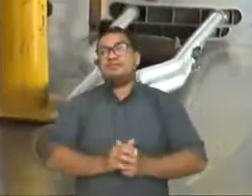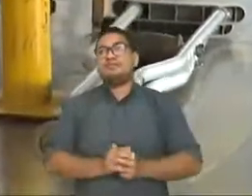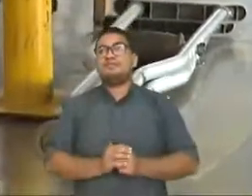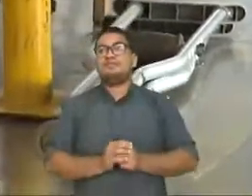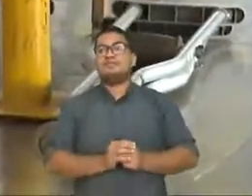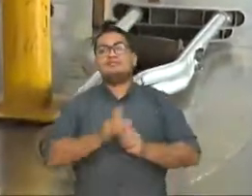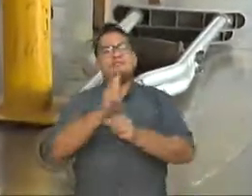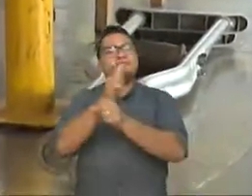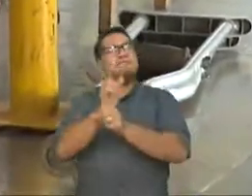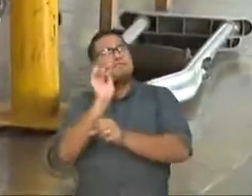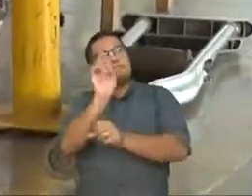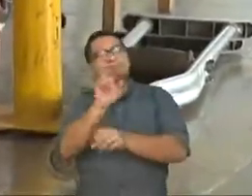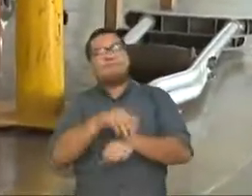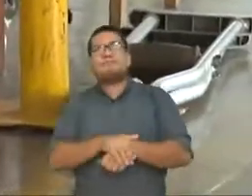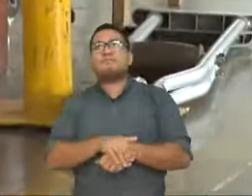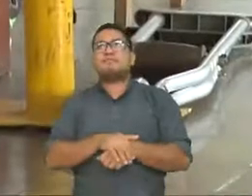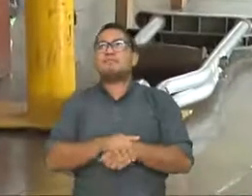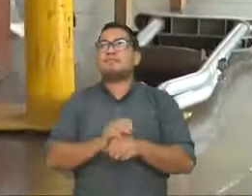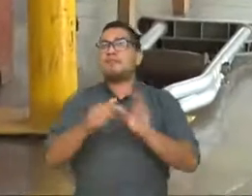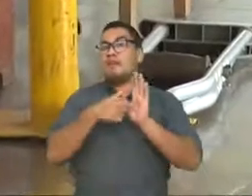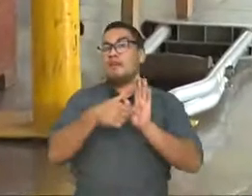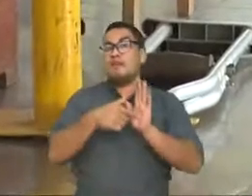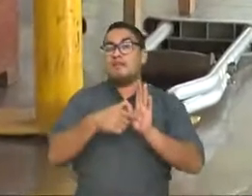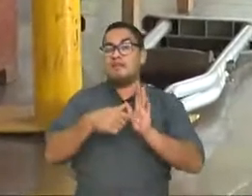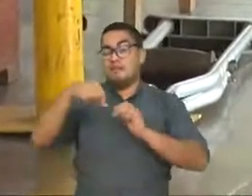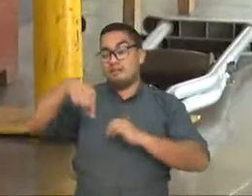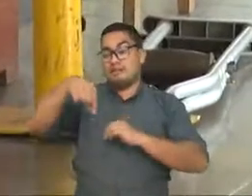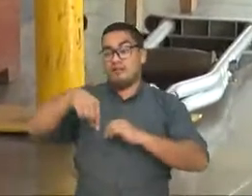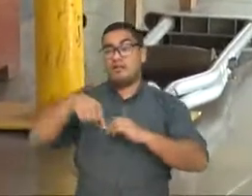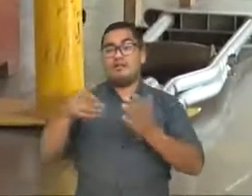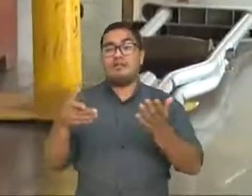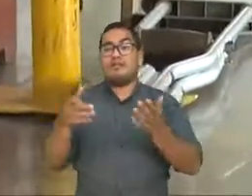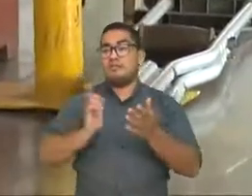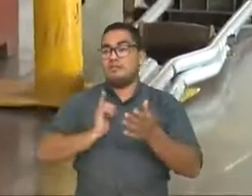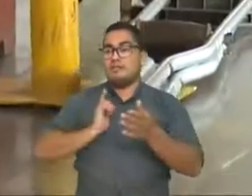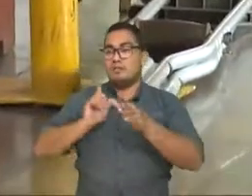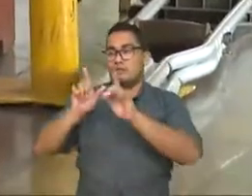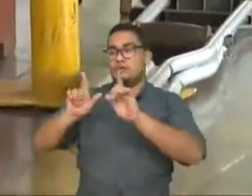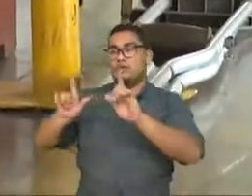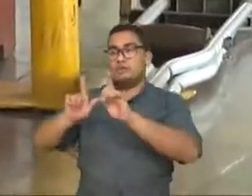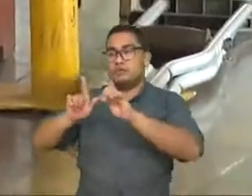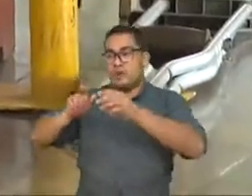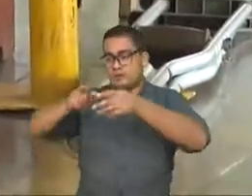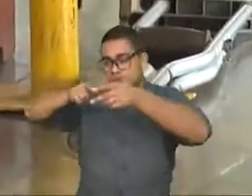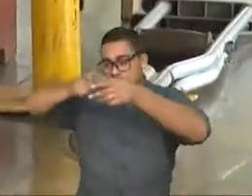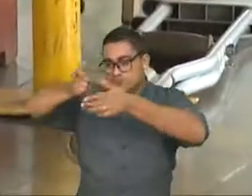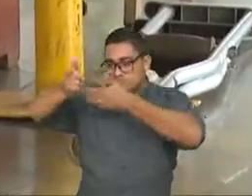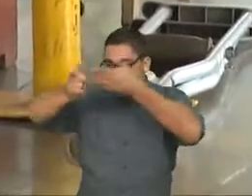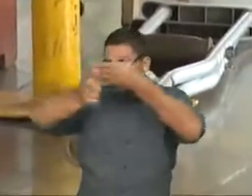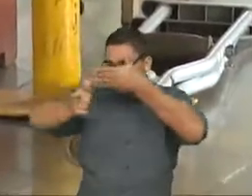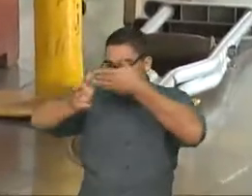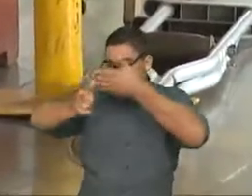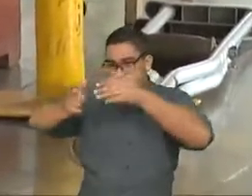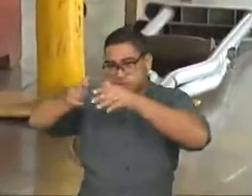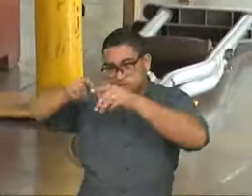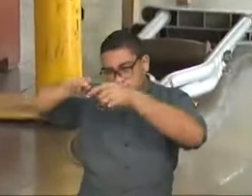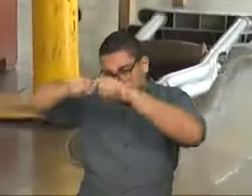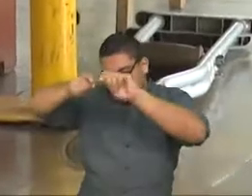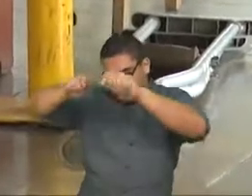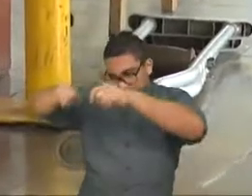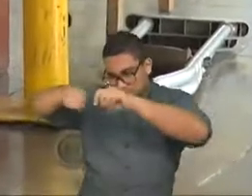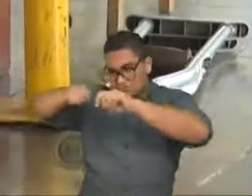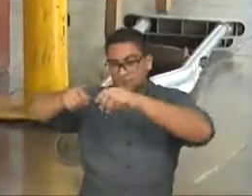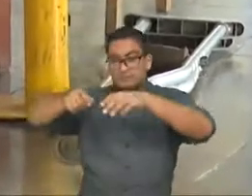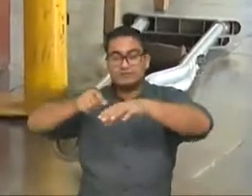es muy, muy importante, la prótesis que ustedes elaboran. Aquí hay un taller, para los amigos televidentes que nos ven, hay un taller donde hay